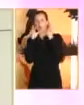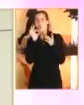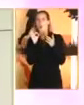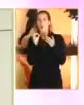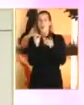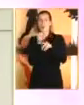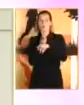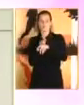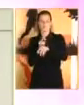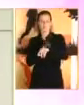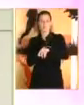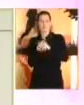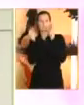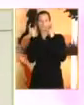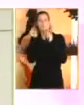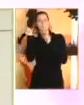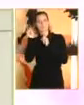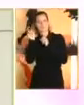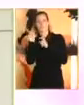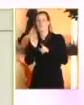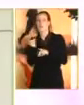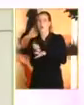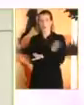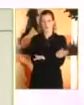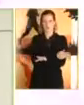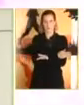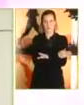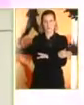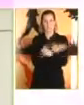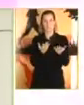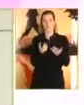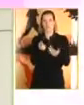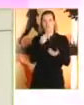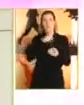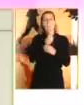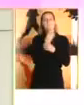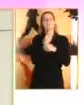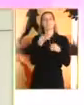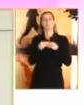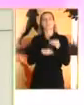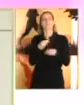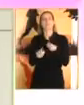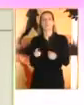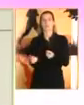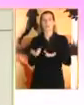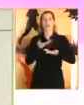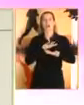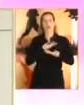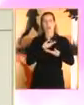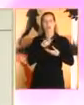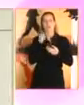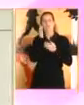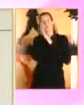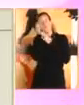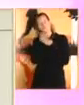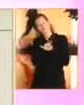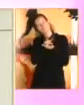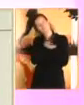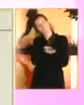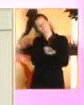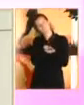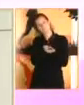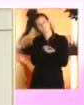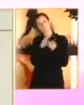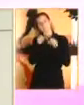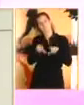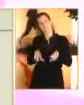lo que van a hacer estas plantas es armonizarnos, equilibrarnos y ayudarnos pues a conciliar el sueño y a dormir muchísimo mejor y a estar